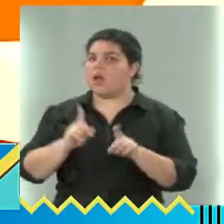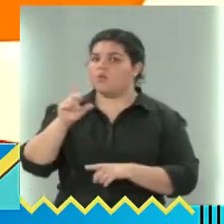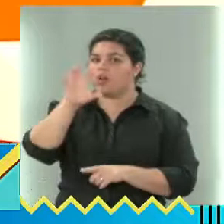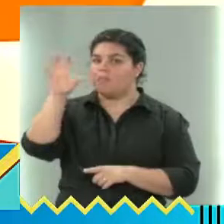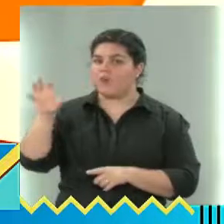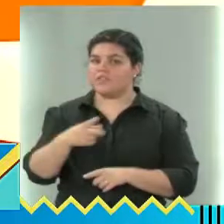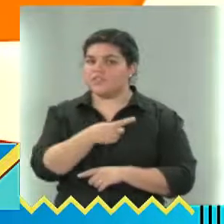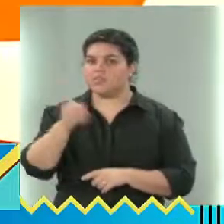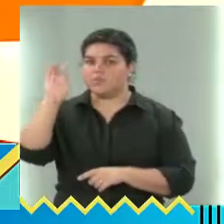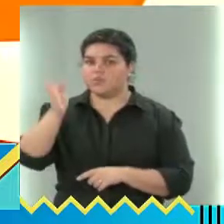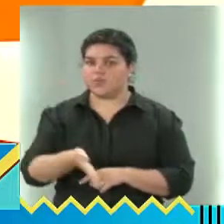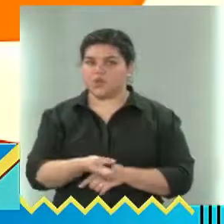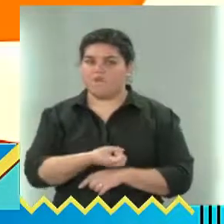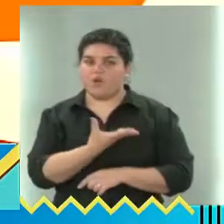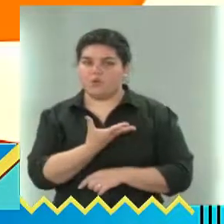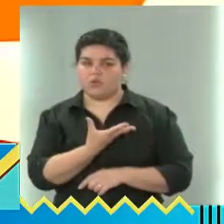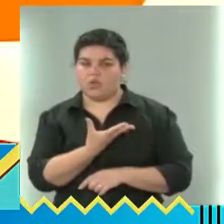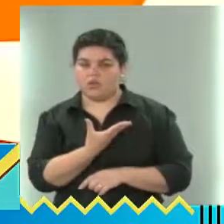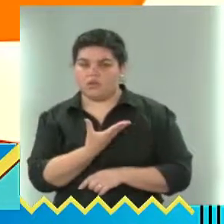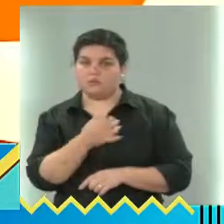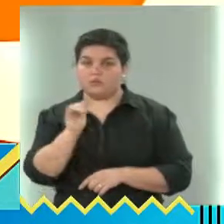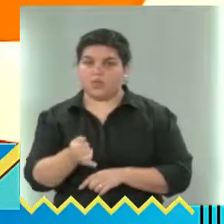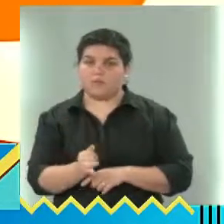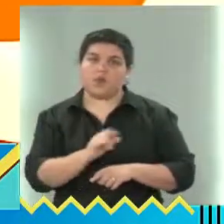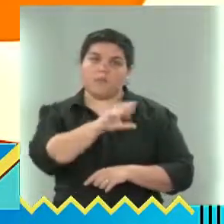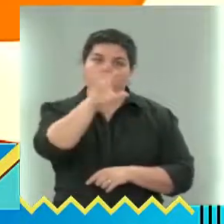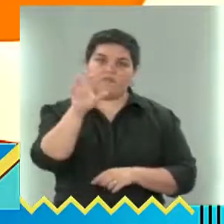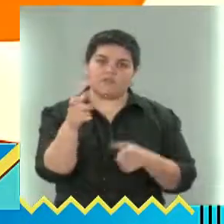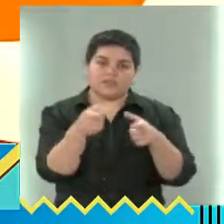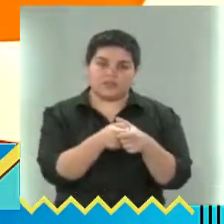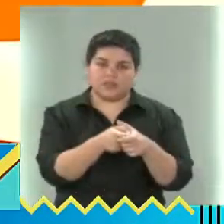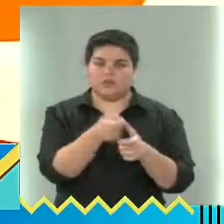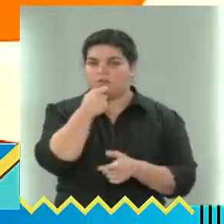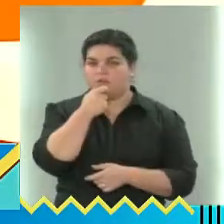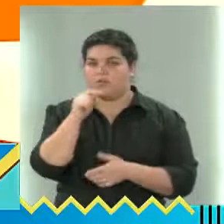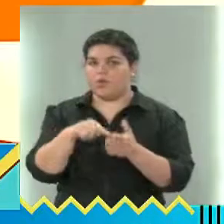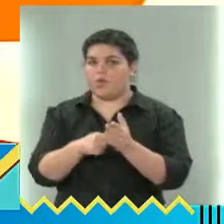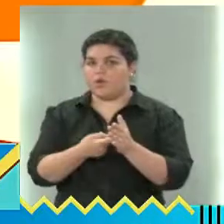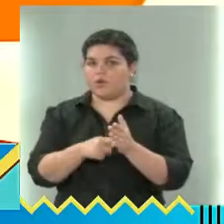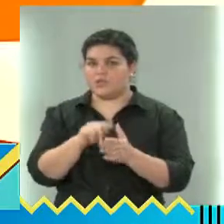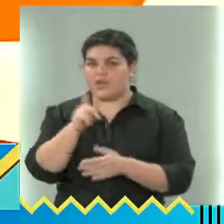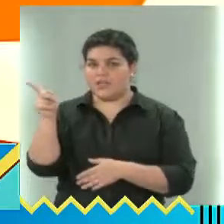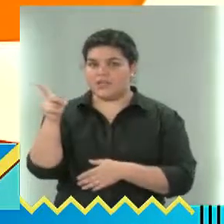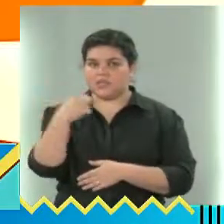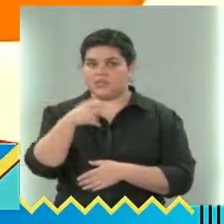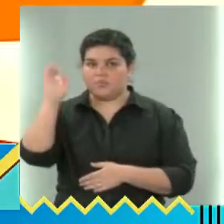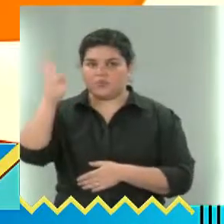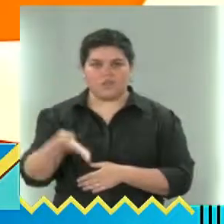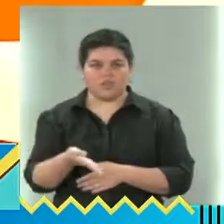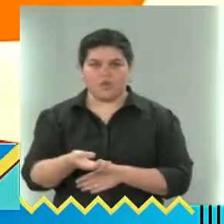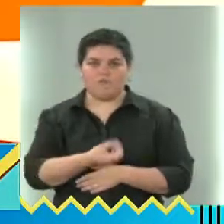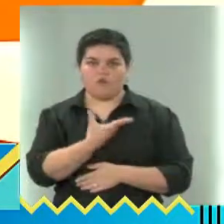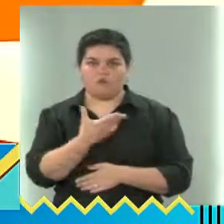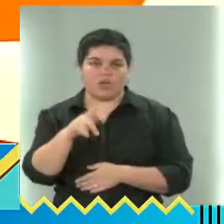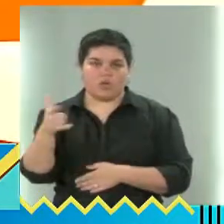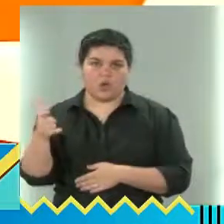donación voluntaria, por ahí provincias más chicas. En Buenos Aires, por ejemplo, no existe tampoco el 100% de donación voluntaria, sí en el